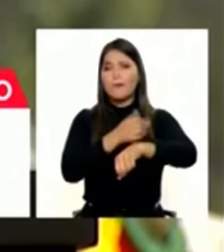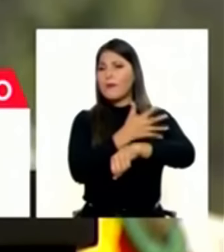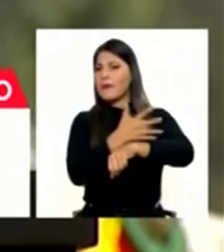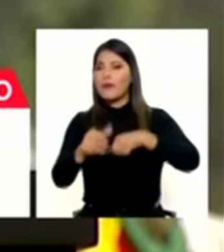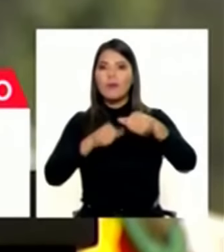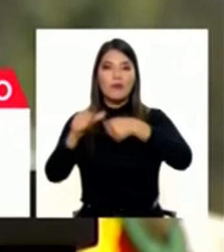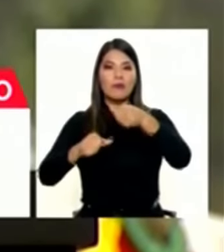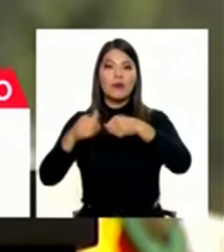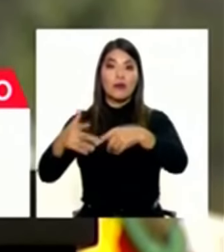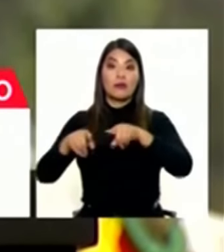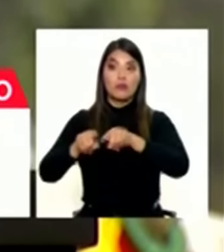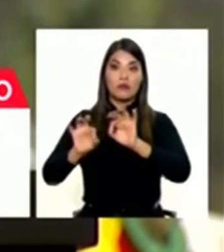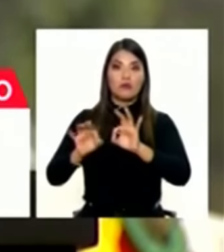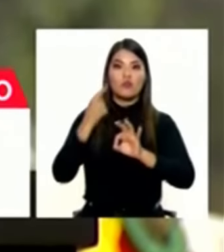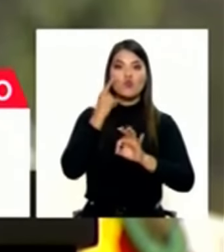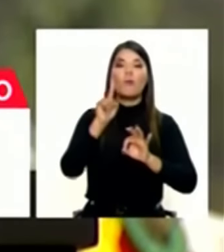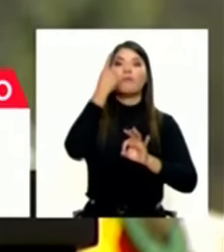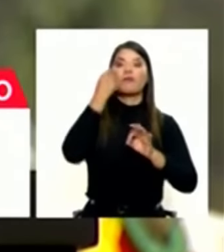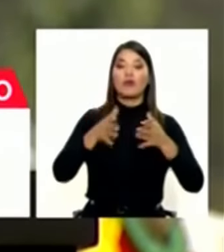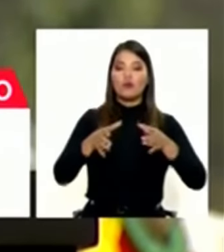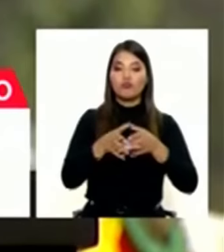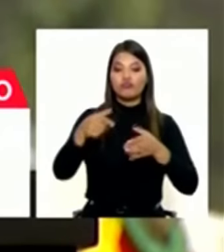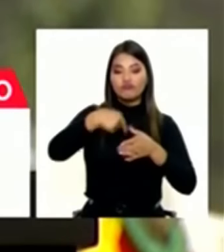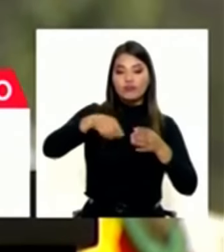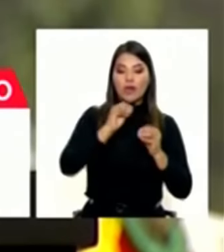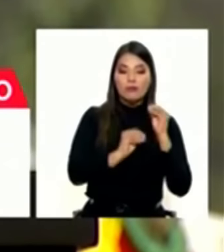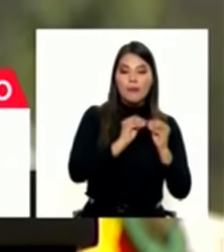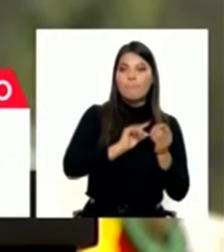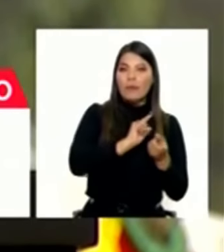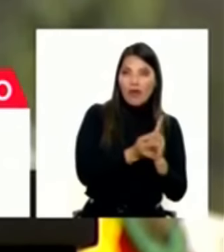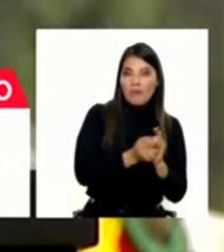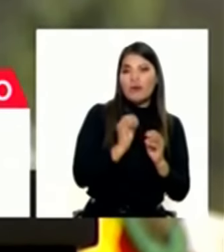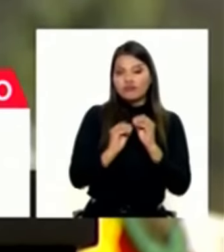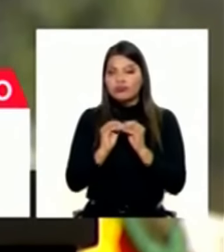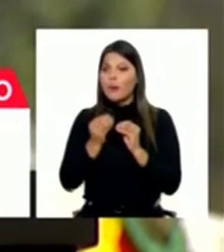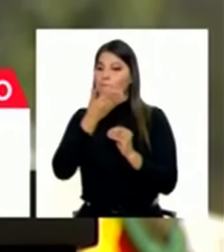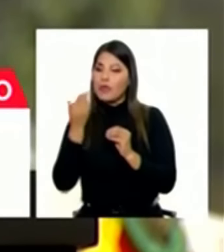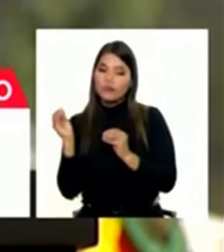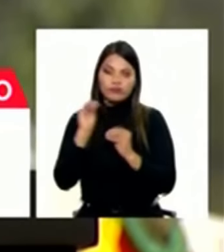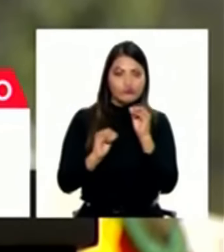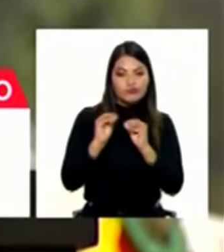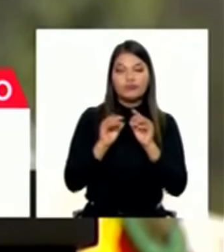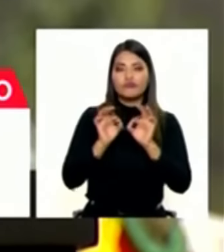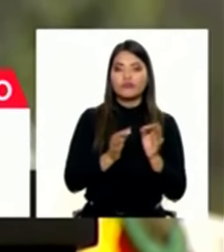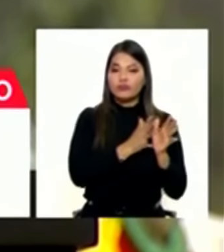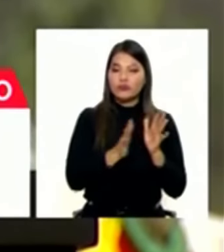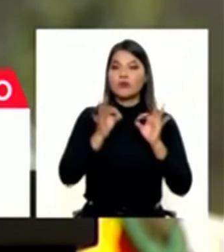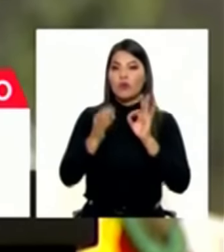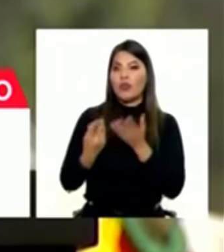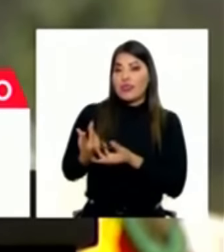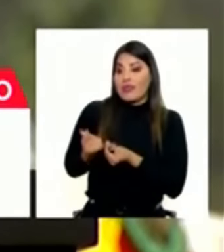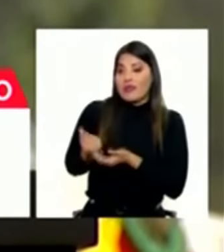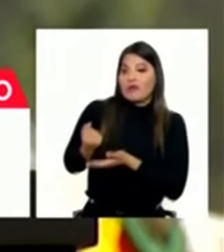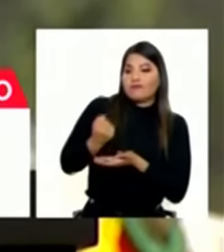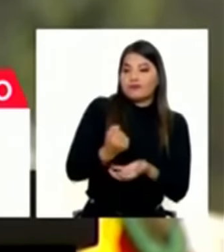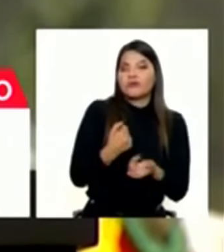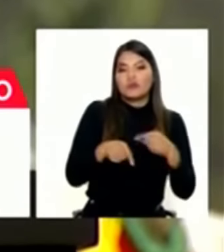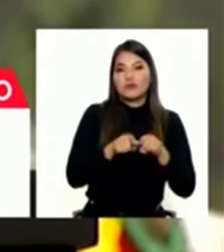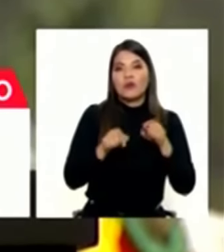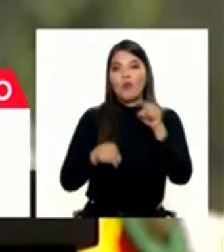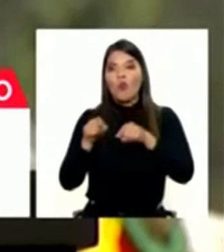cambiando la institución desde adentro, mejorando los procesos, optimizando la administración presupuestal y previniendo